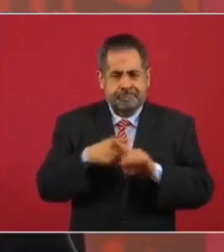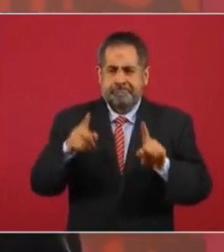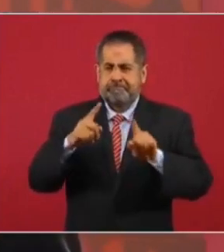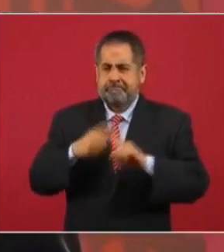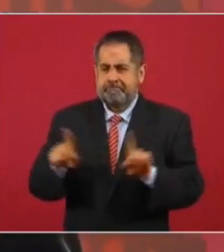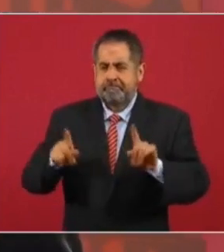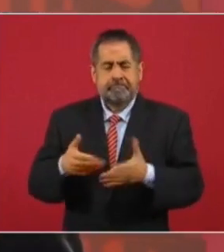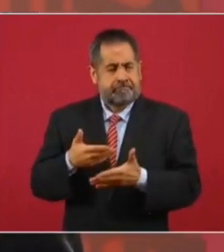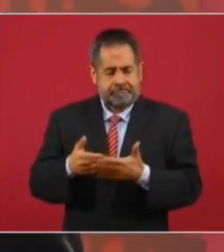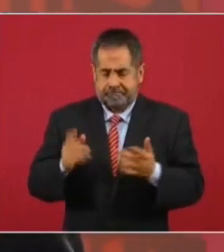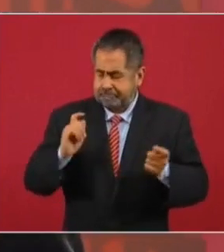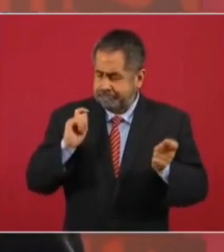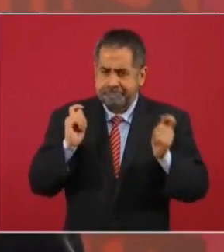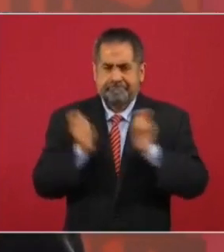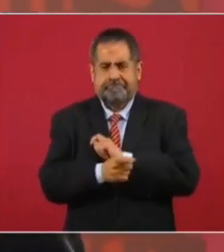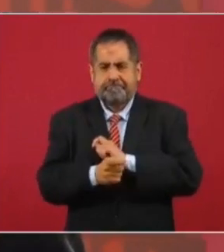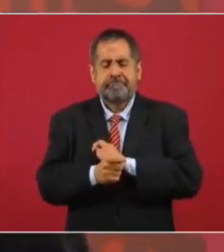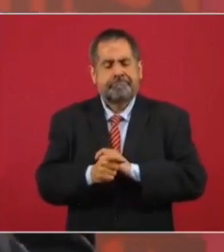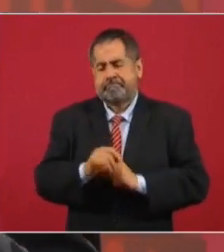ahora,